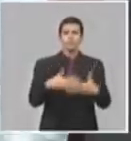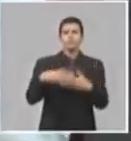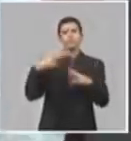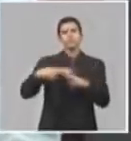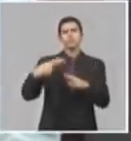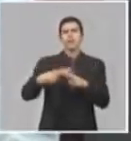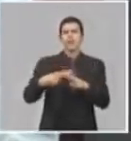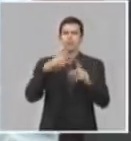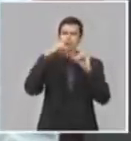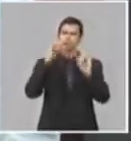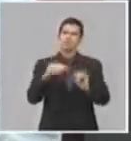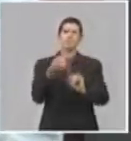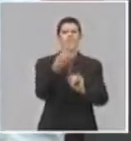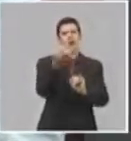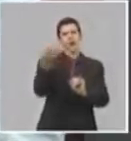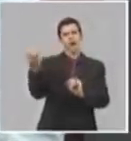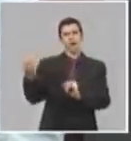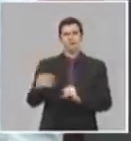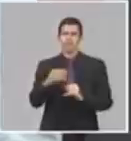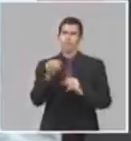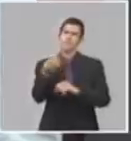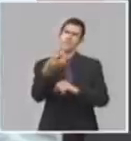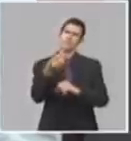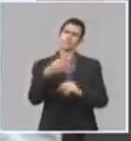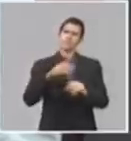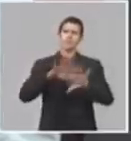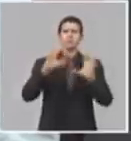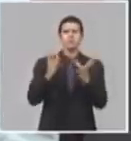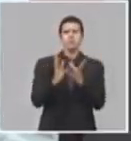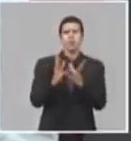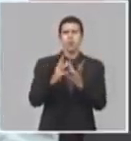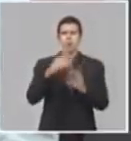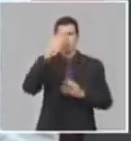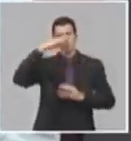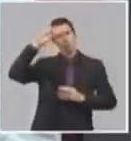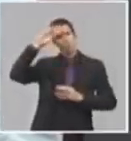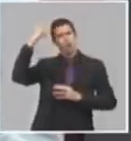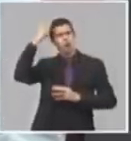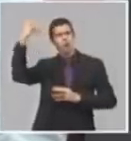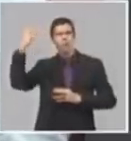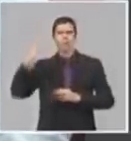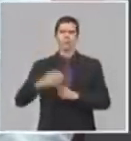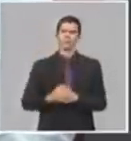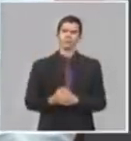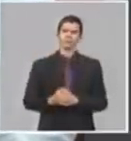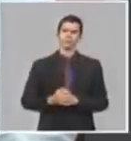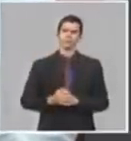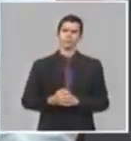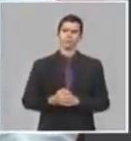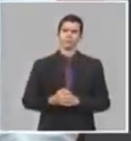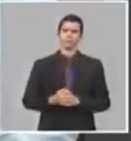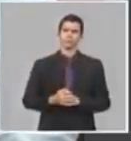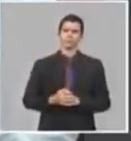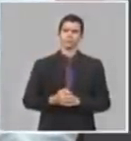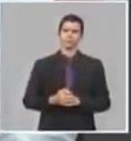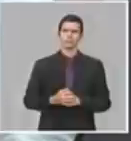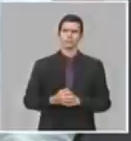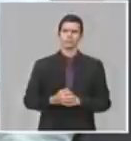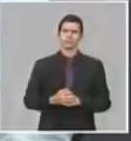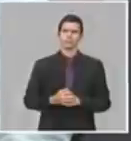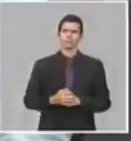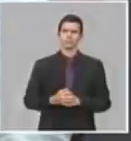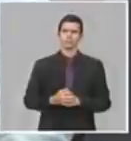desistido en la búsqueda de puntos de quiebre de la unidad nacional, magnificando los posibles disensos en